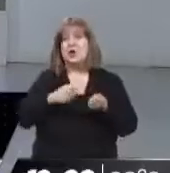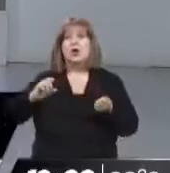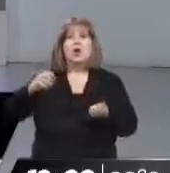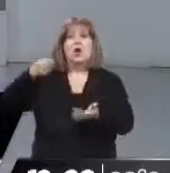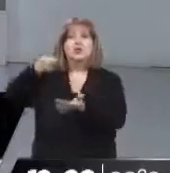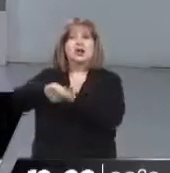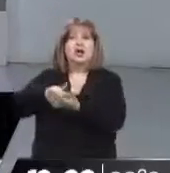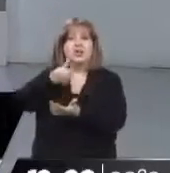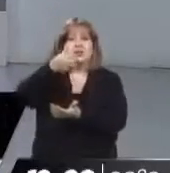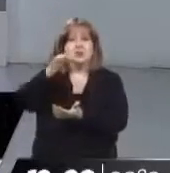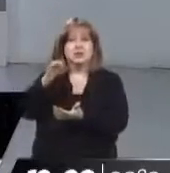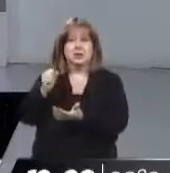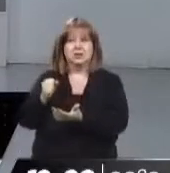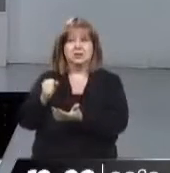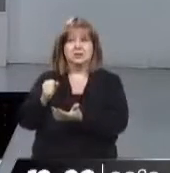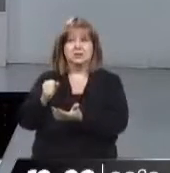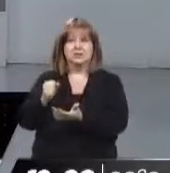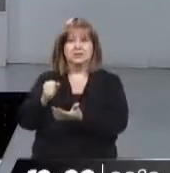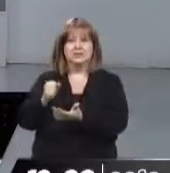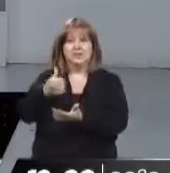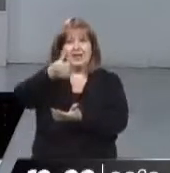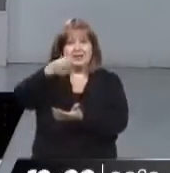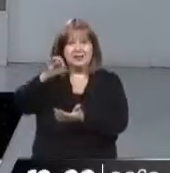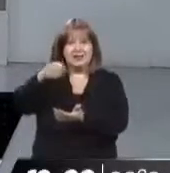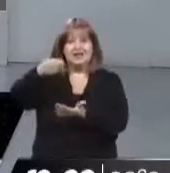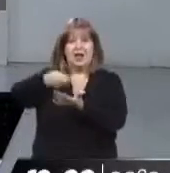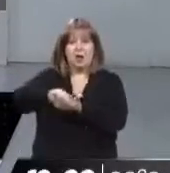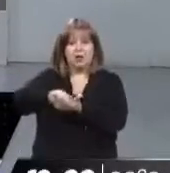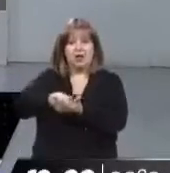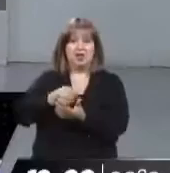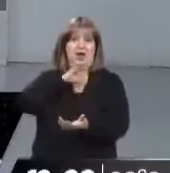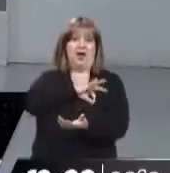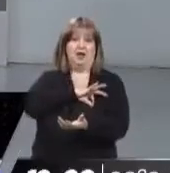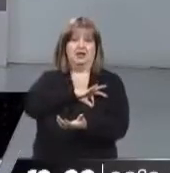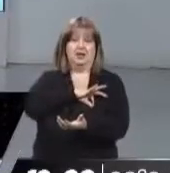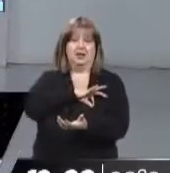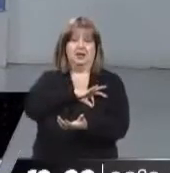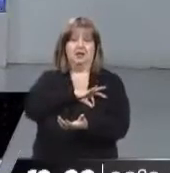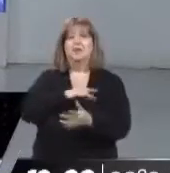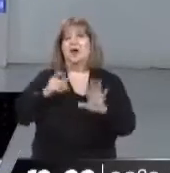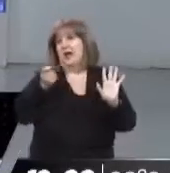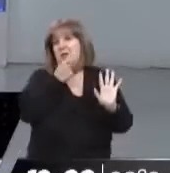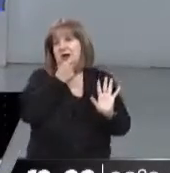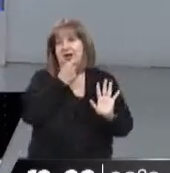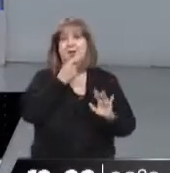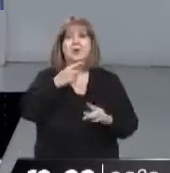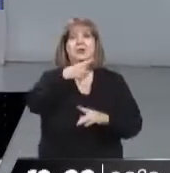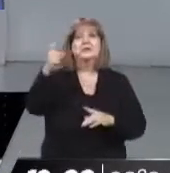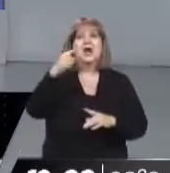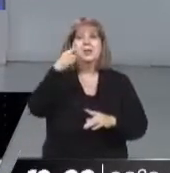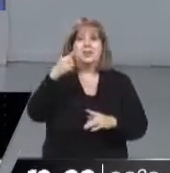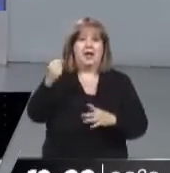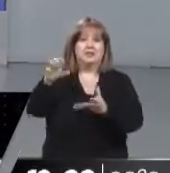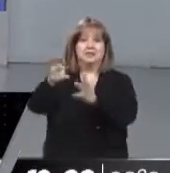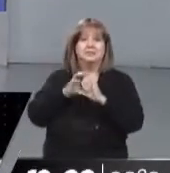cuesta 60, vos decís, me imagino con 60 que está de contado, ganan. Claro, o sea, por ejemplo, si vos tenés algo a 100.000 pesos, sí. pero